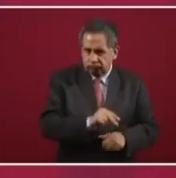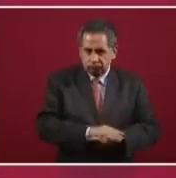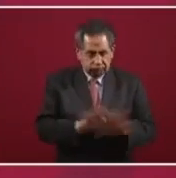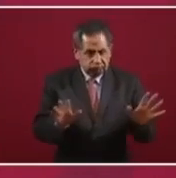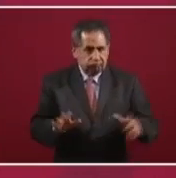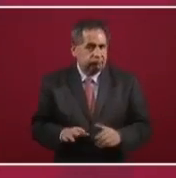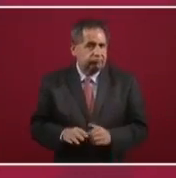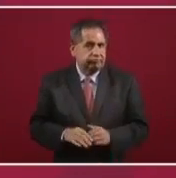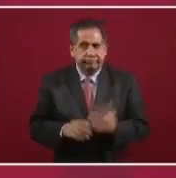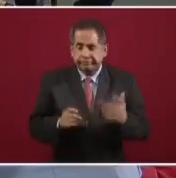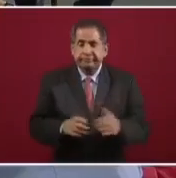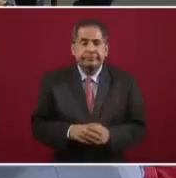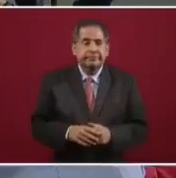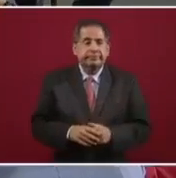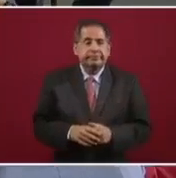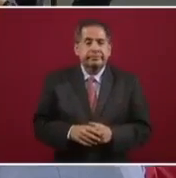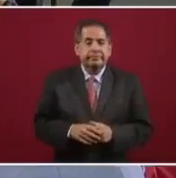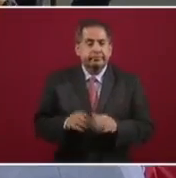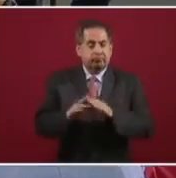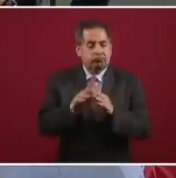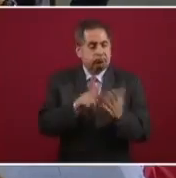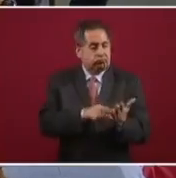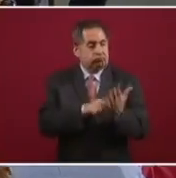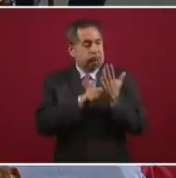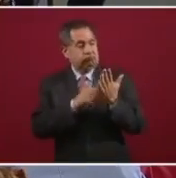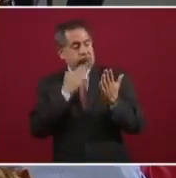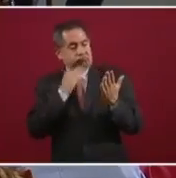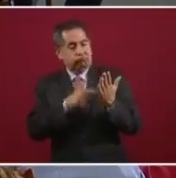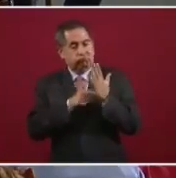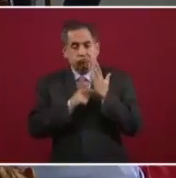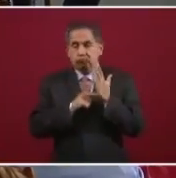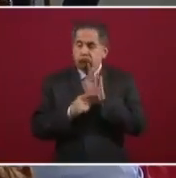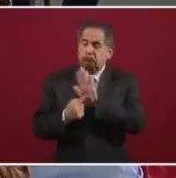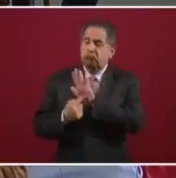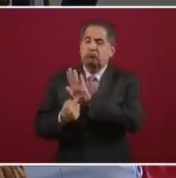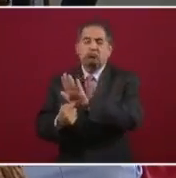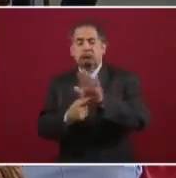se da buen ejemplo